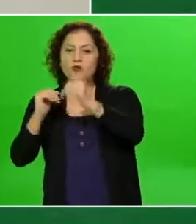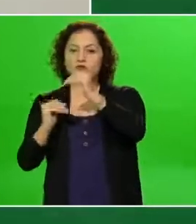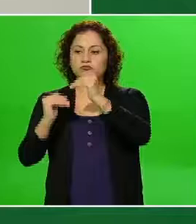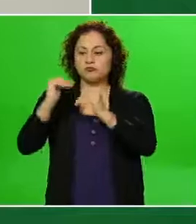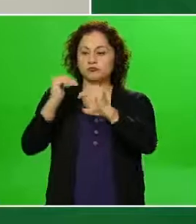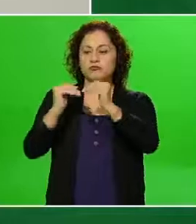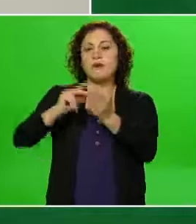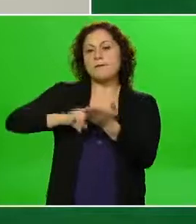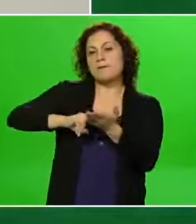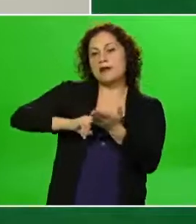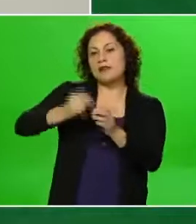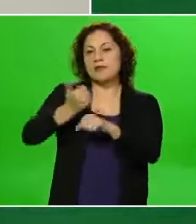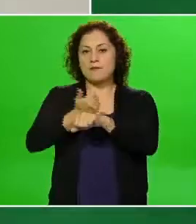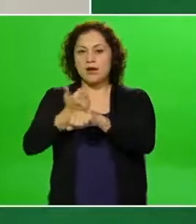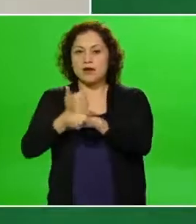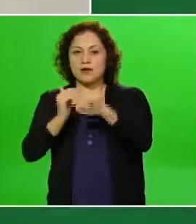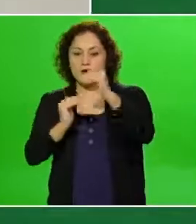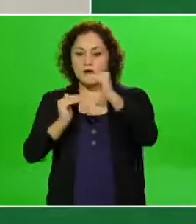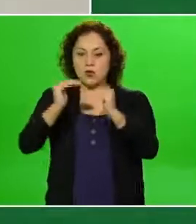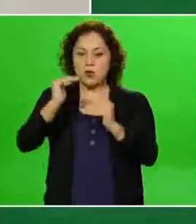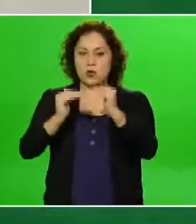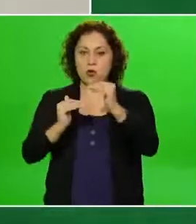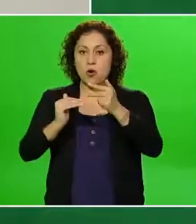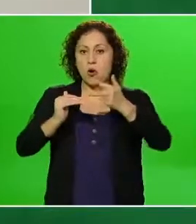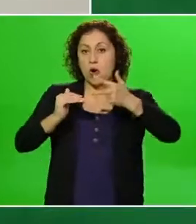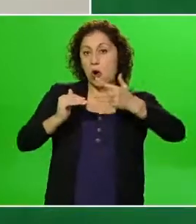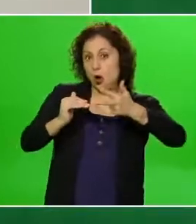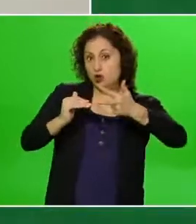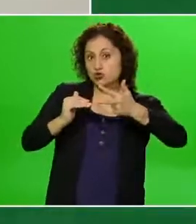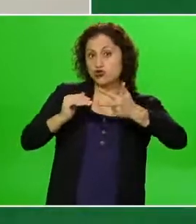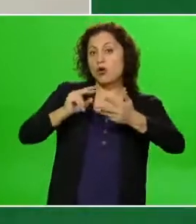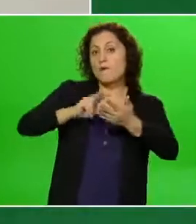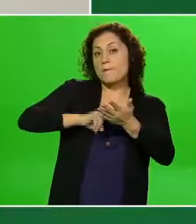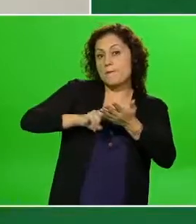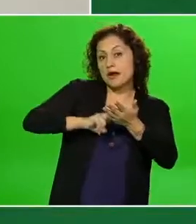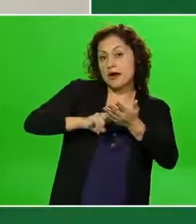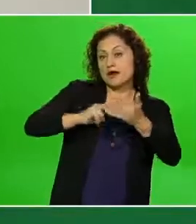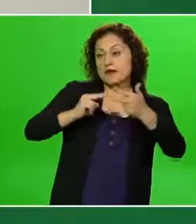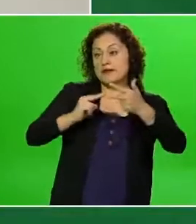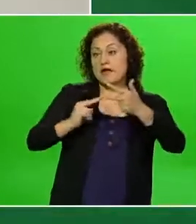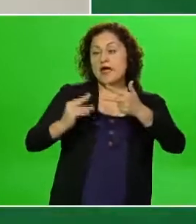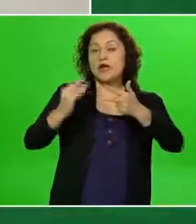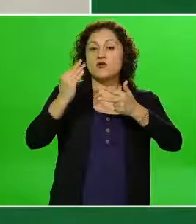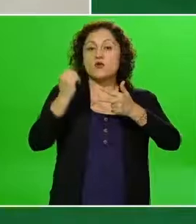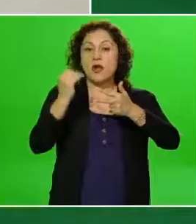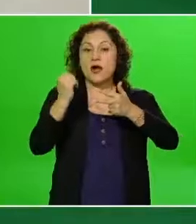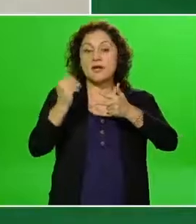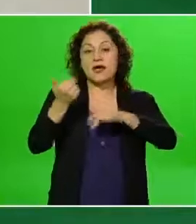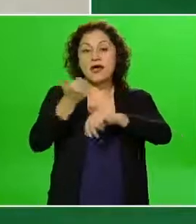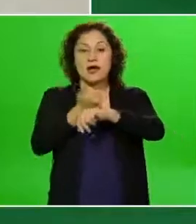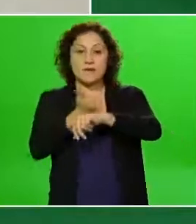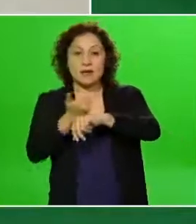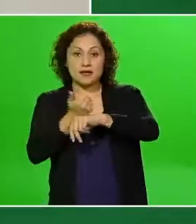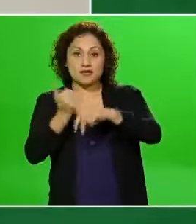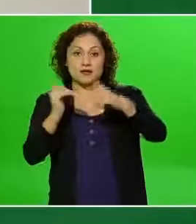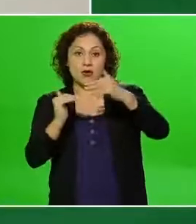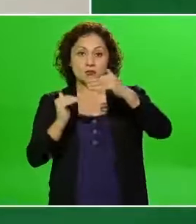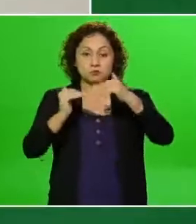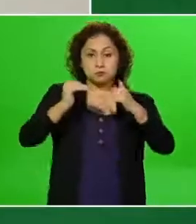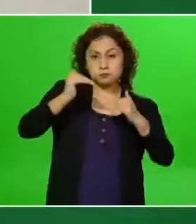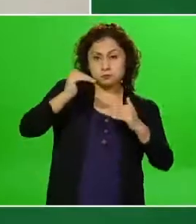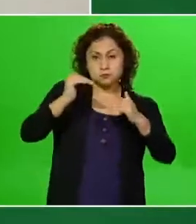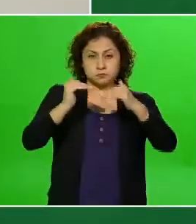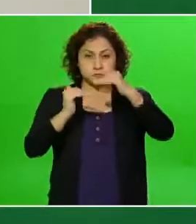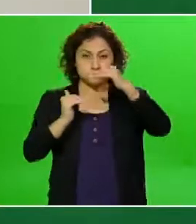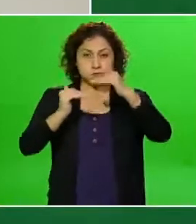y el amarillo el punto de corte es el 8 me quedo en verde, 9 me voy a amarillo. Cuando una entidad precisamente tiene